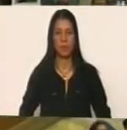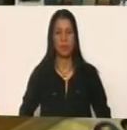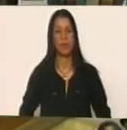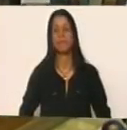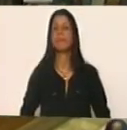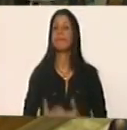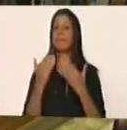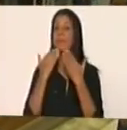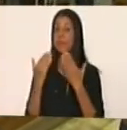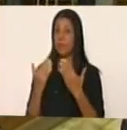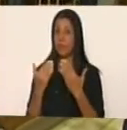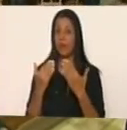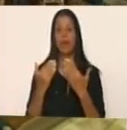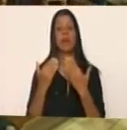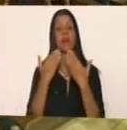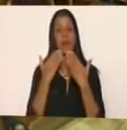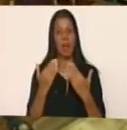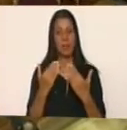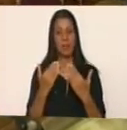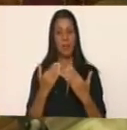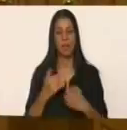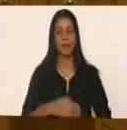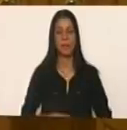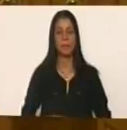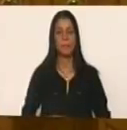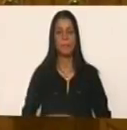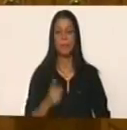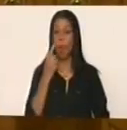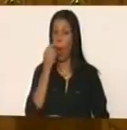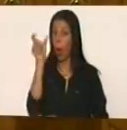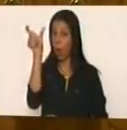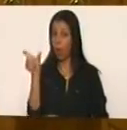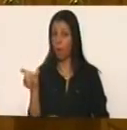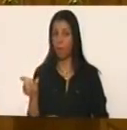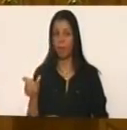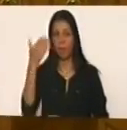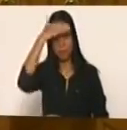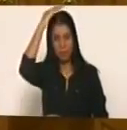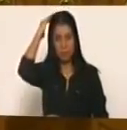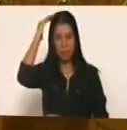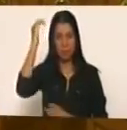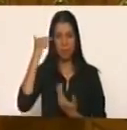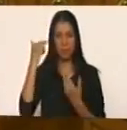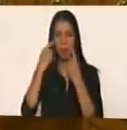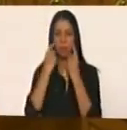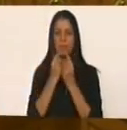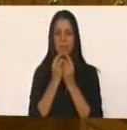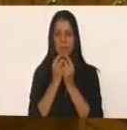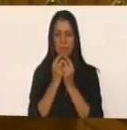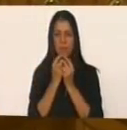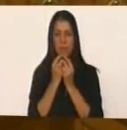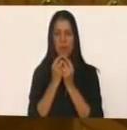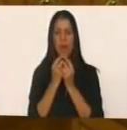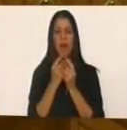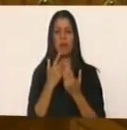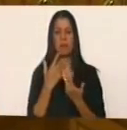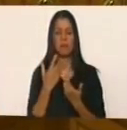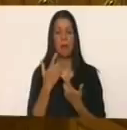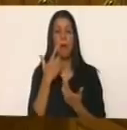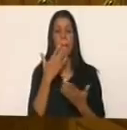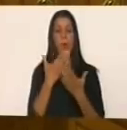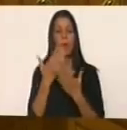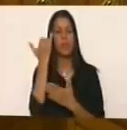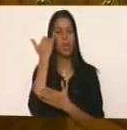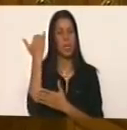Muchas gracias al constituyente Francisco Ameliach por traer esta